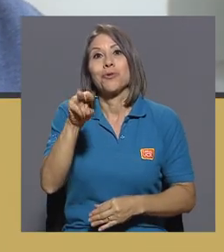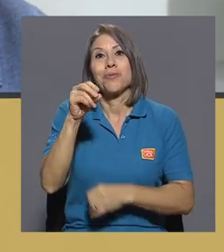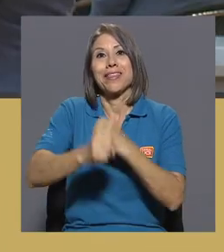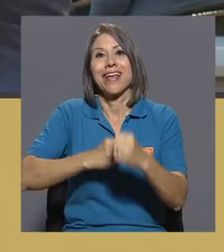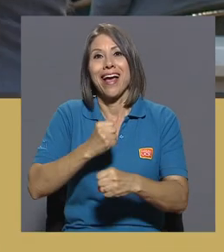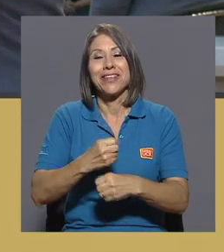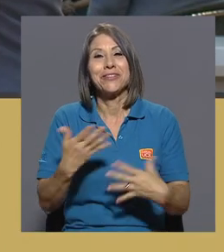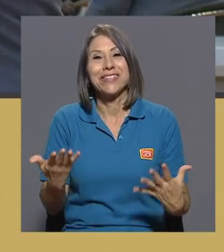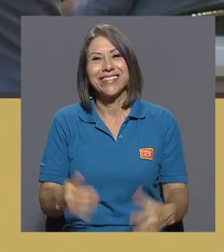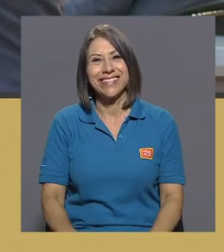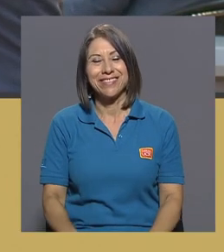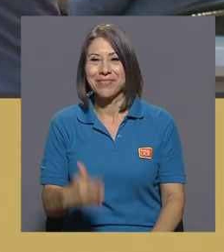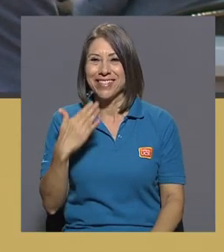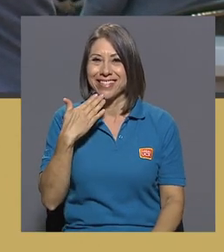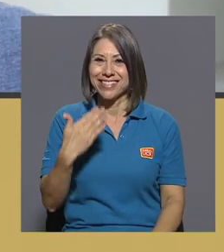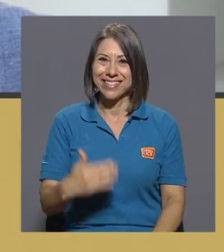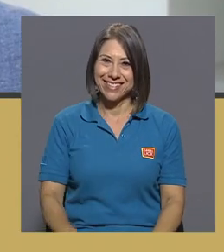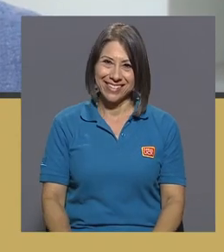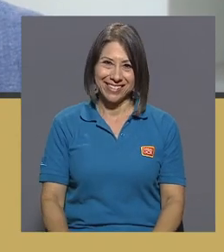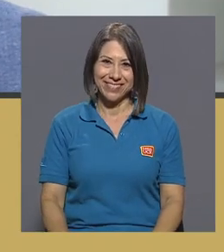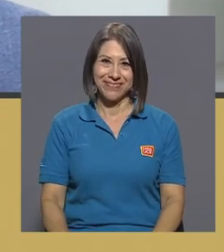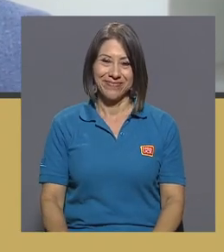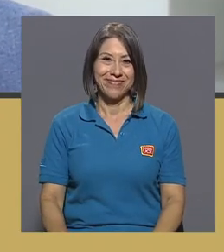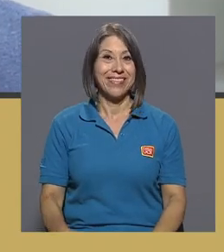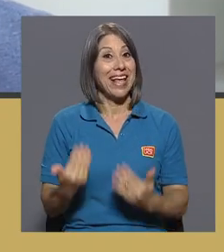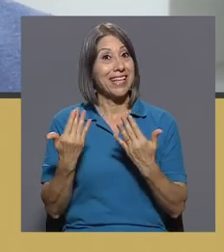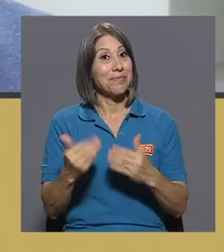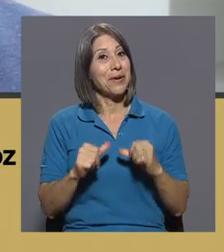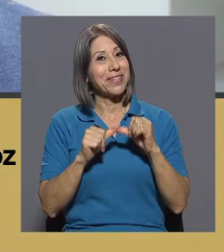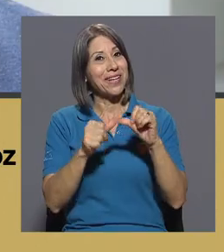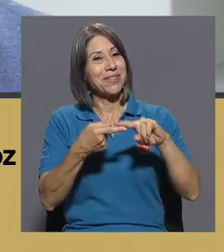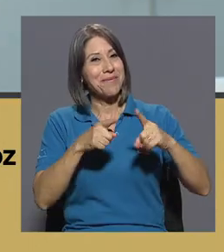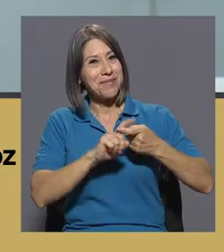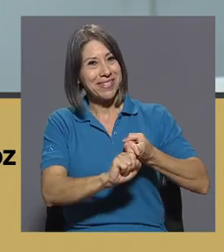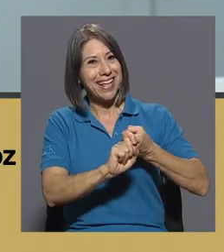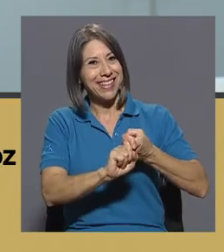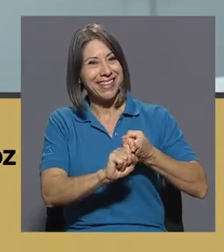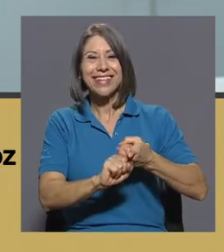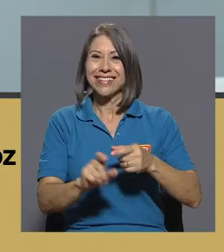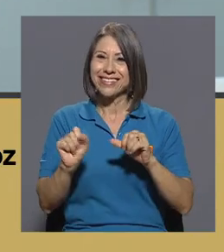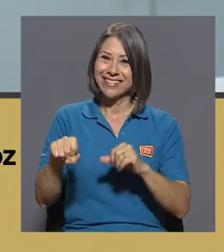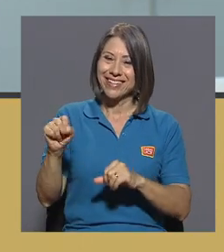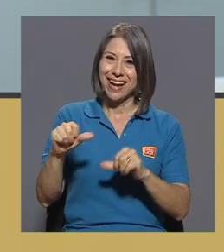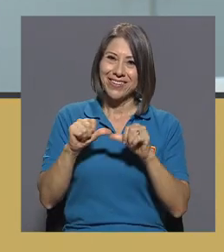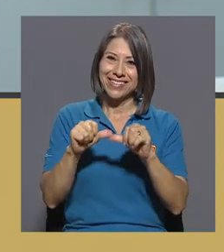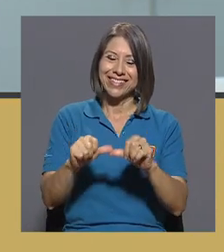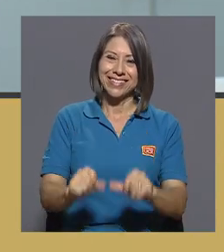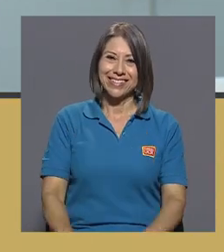Muchas gracias. Espero que se conserve la amistad. Muchas gracias. Claro que sí. Gracias.